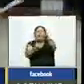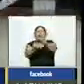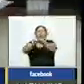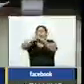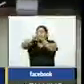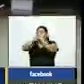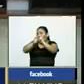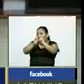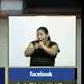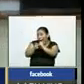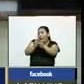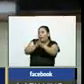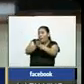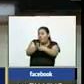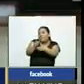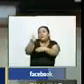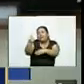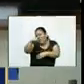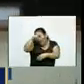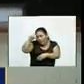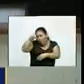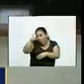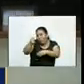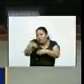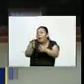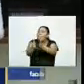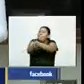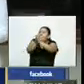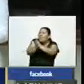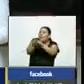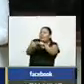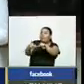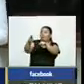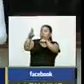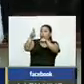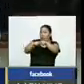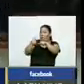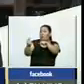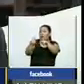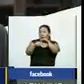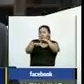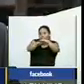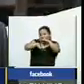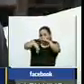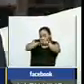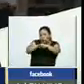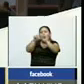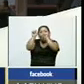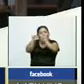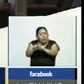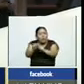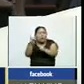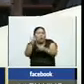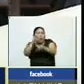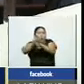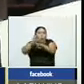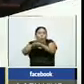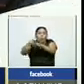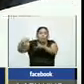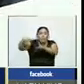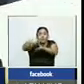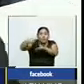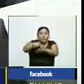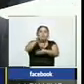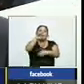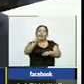la carrera policial, en el sentido que se aumenta el salario a los agentes del nivel básico de la PNC y que puedan ganar hasta 700 dólares